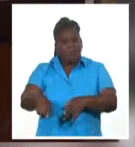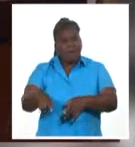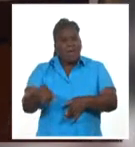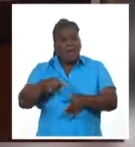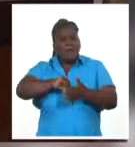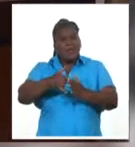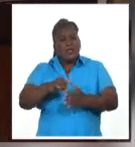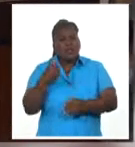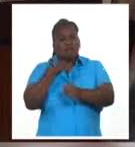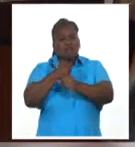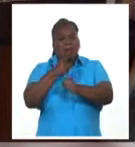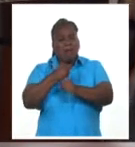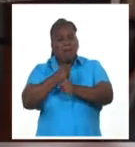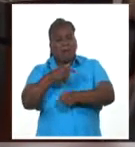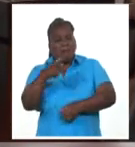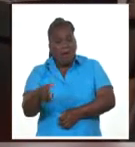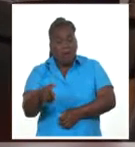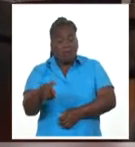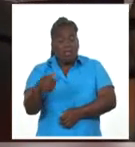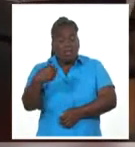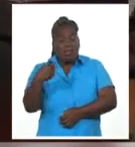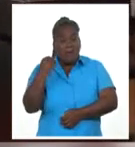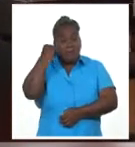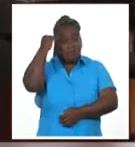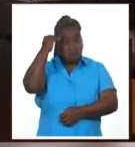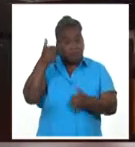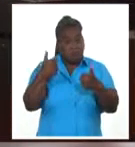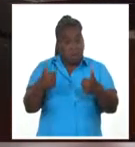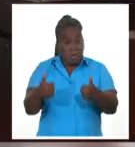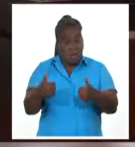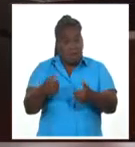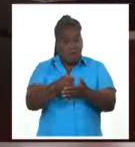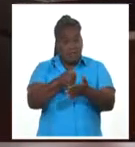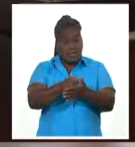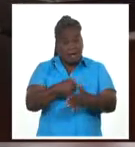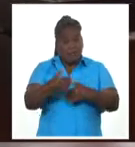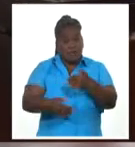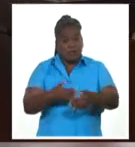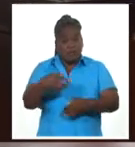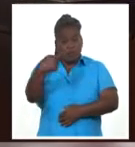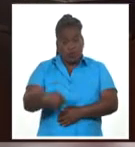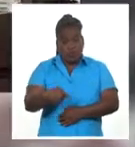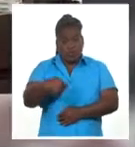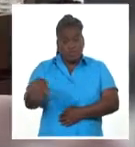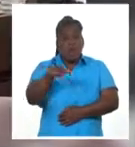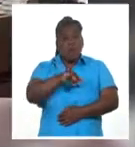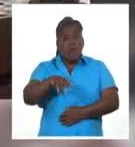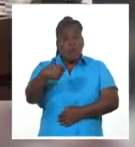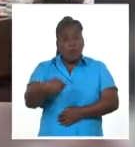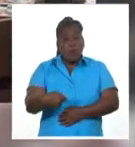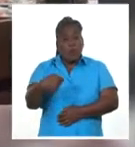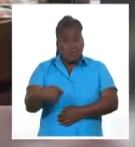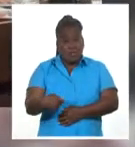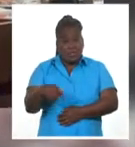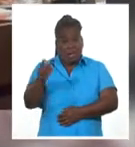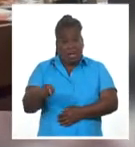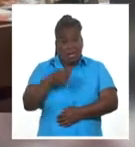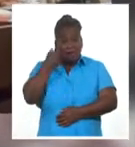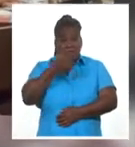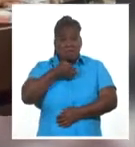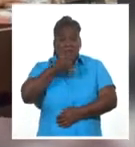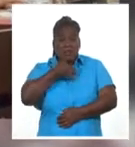más capacitado esté nuestro personal, mejor se enfrentarán los demás procesos. Asimismo, los juristas plantearon que es necesario atender